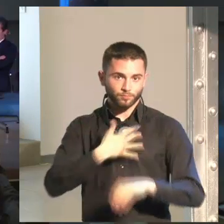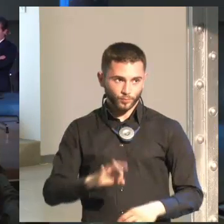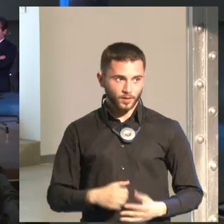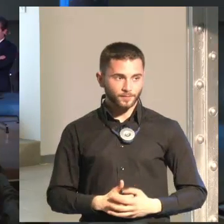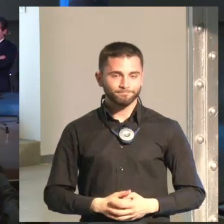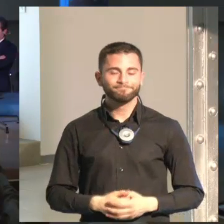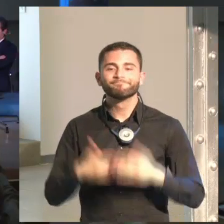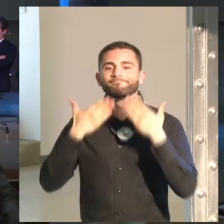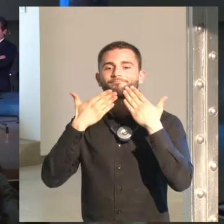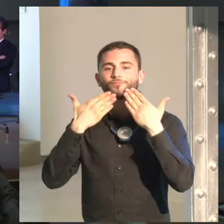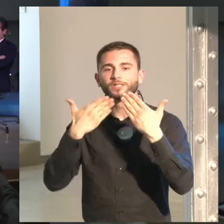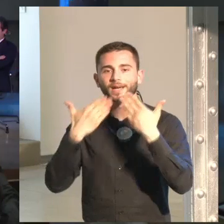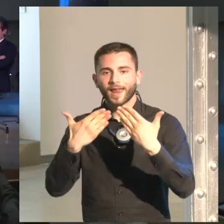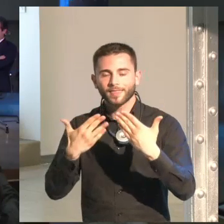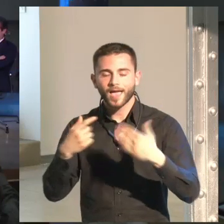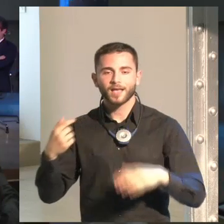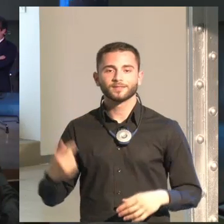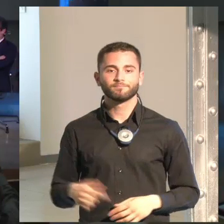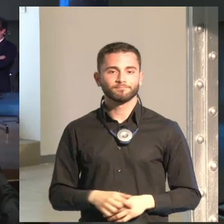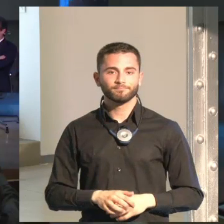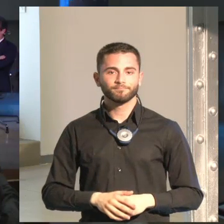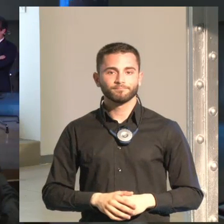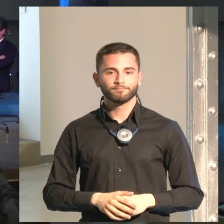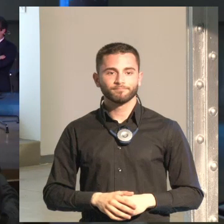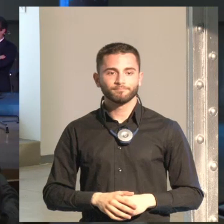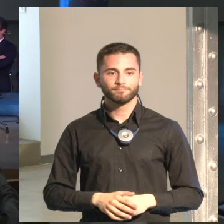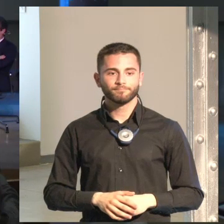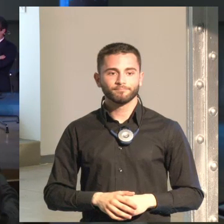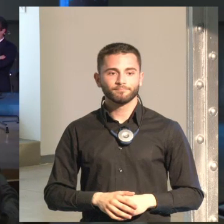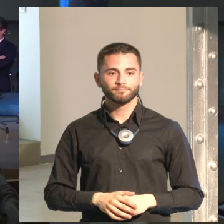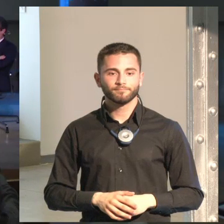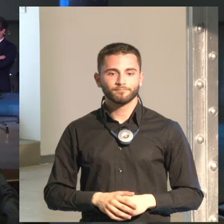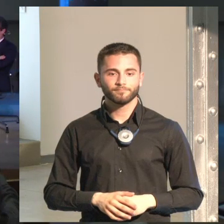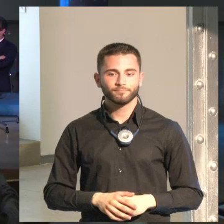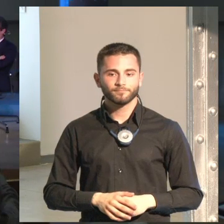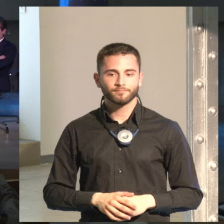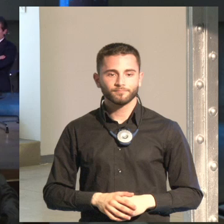Bueno, muchísimas gracias. Con esto creo que... No, bueno, he dicho que vamos